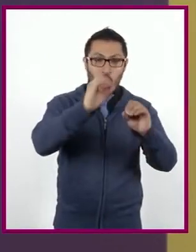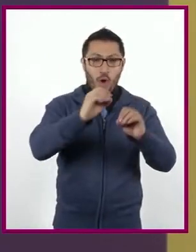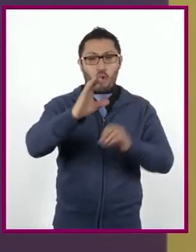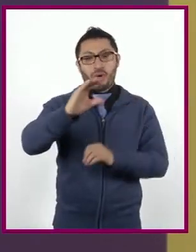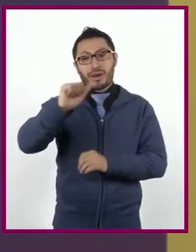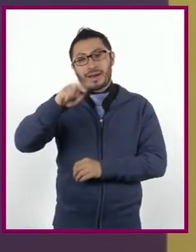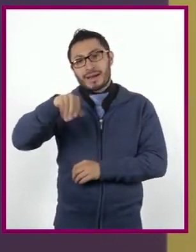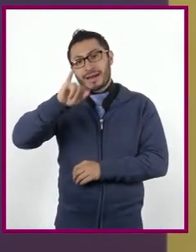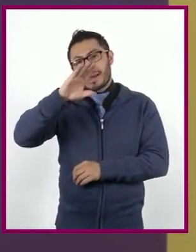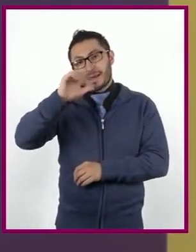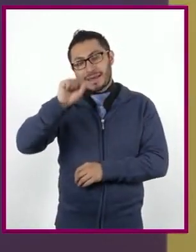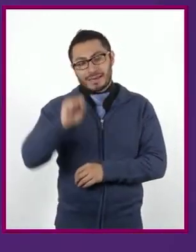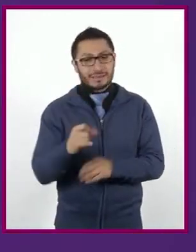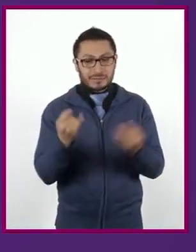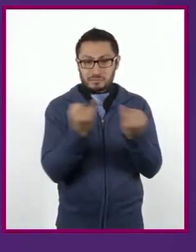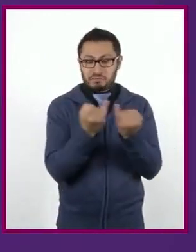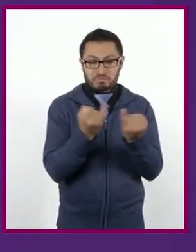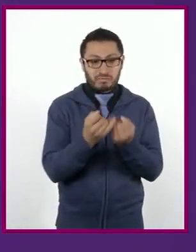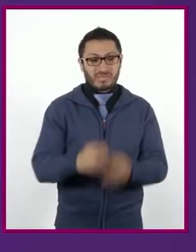mismo tamaño.